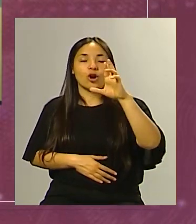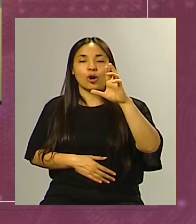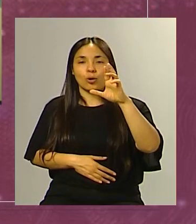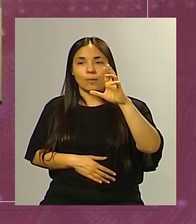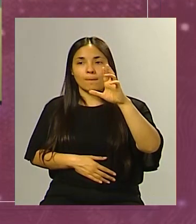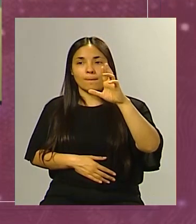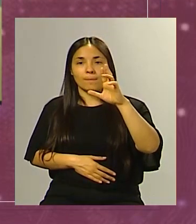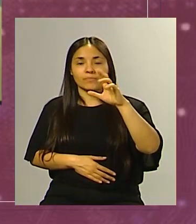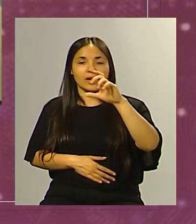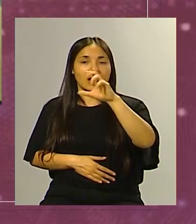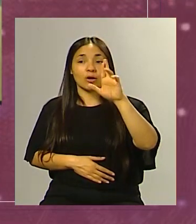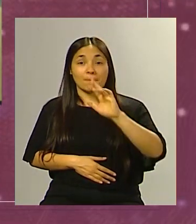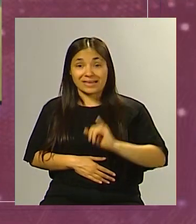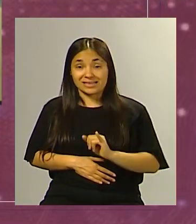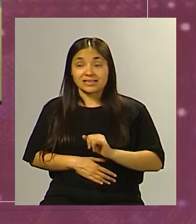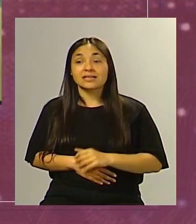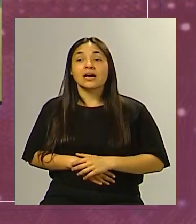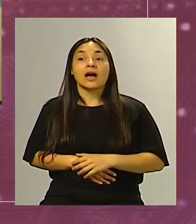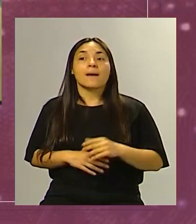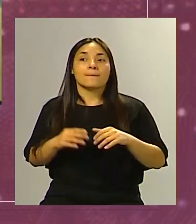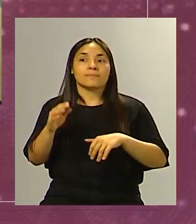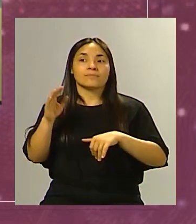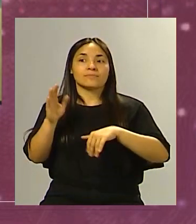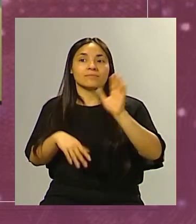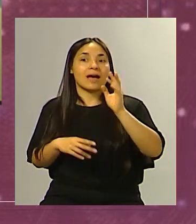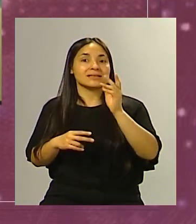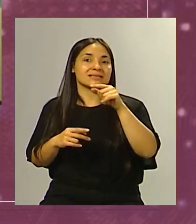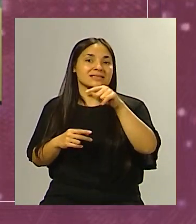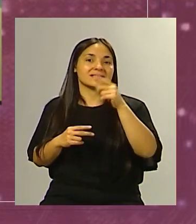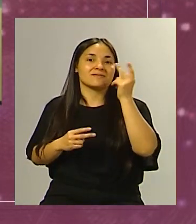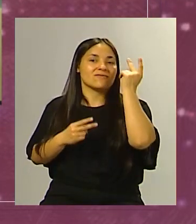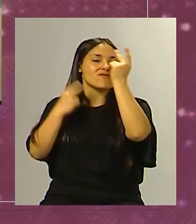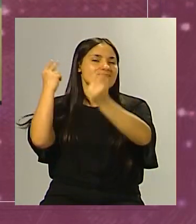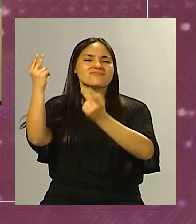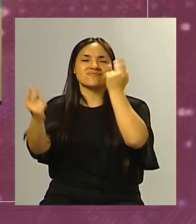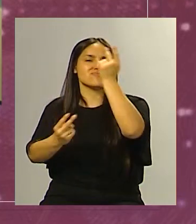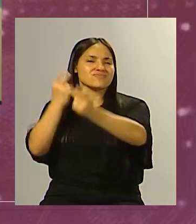destino, el segundo destino con mayor cantidad de egresados. Después bien. De Bariloche, el destino